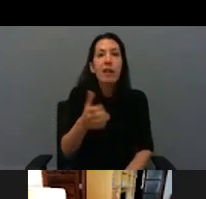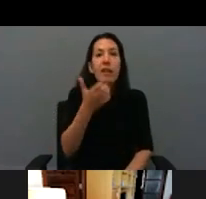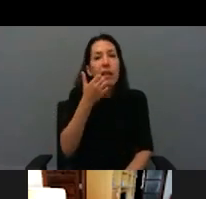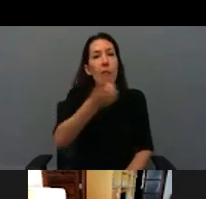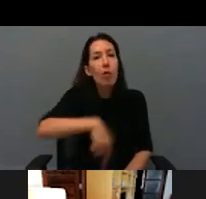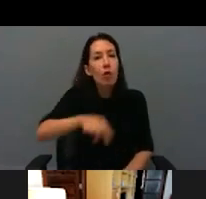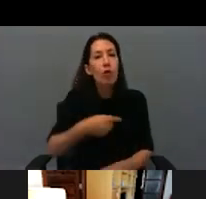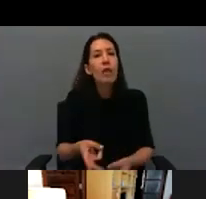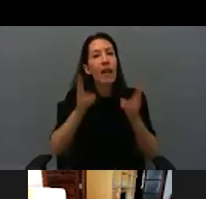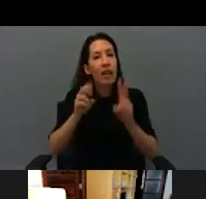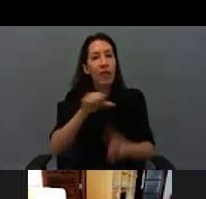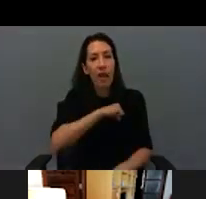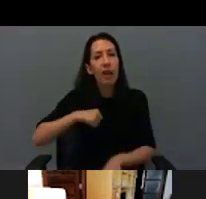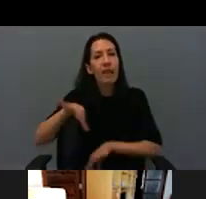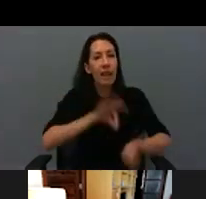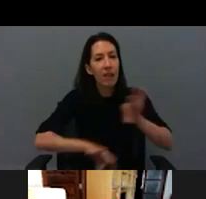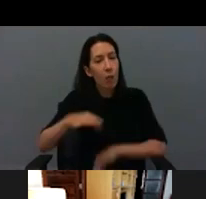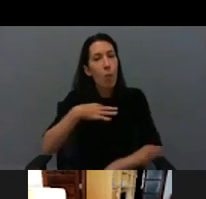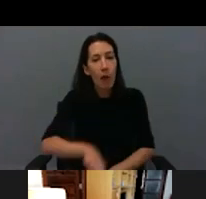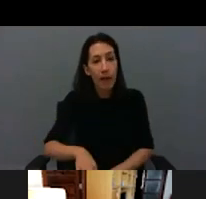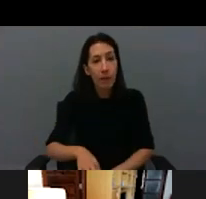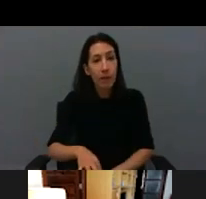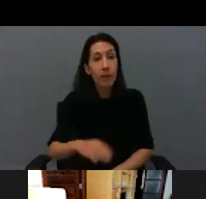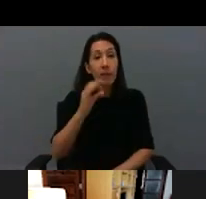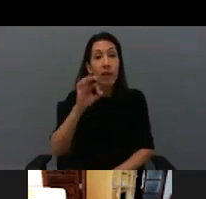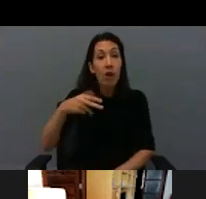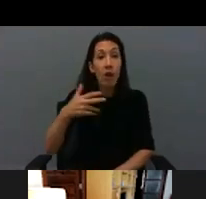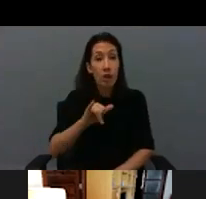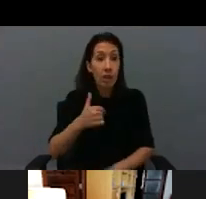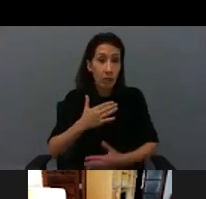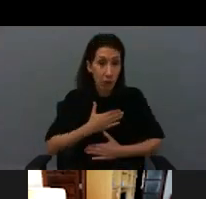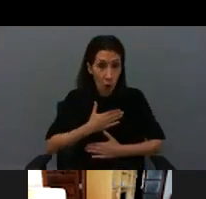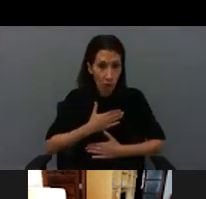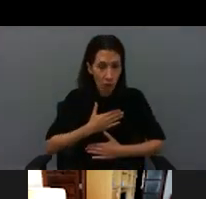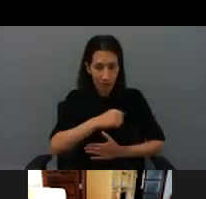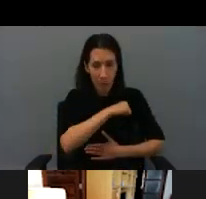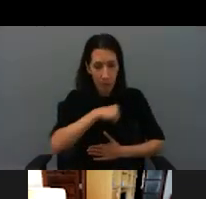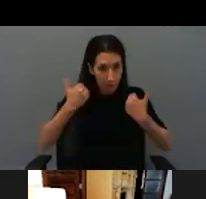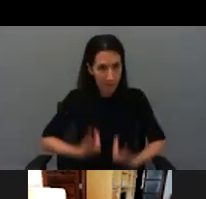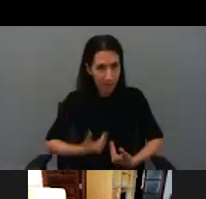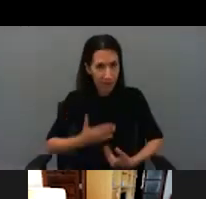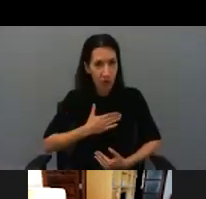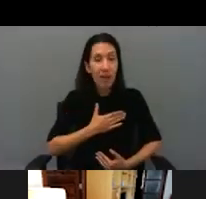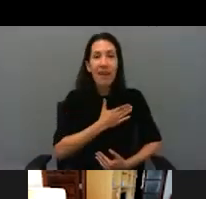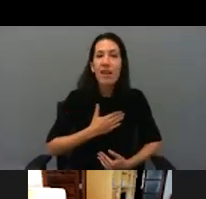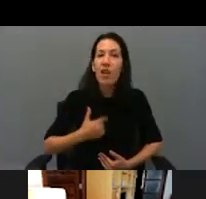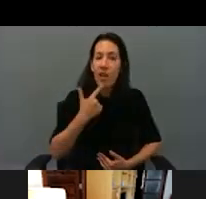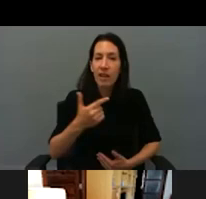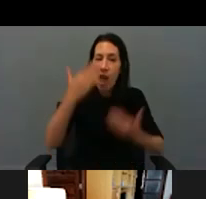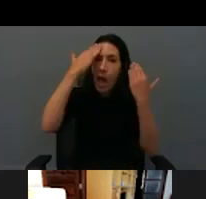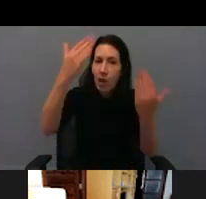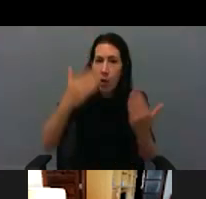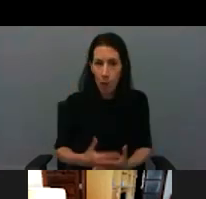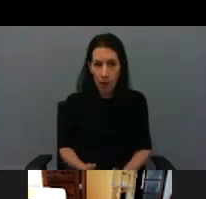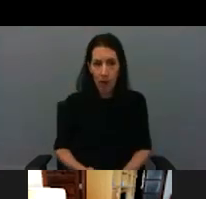vuestras propias decisiones. Conchi, yo particularmente quiero darte la enhorabuena, pero no